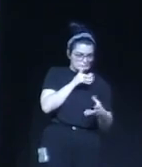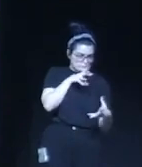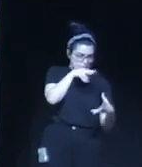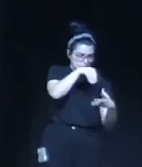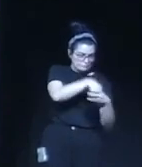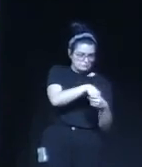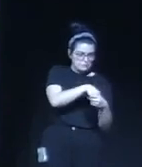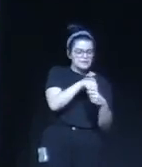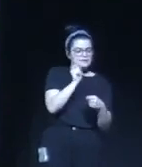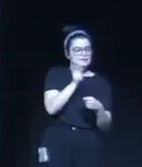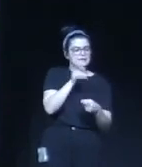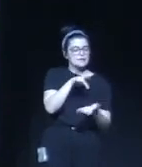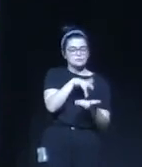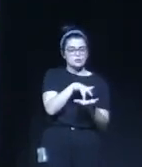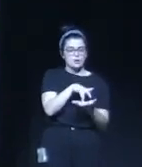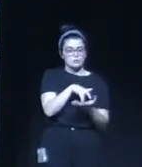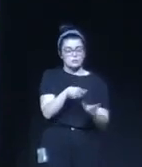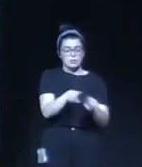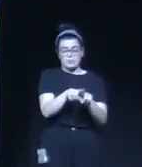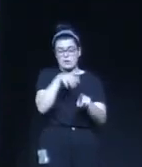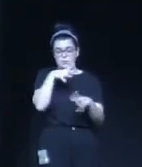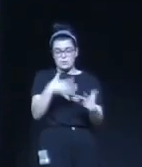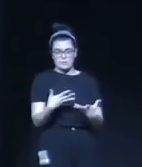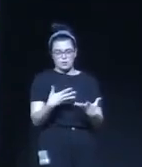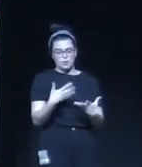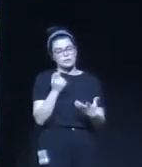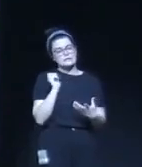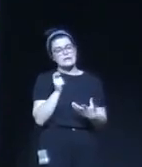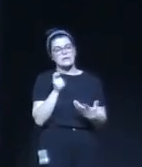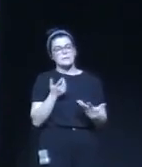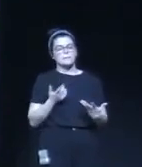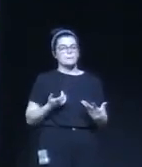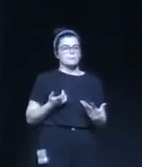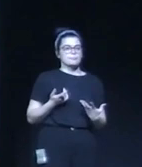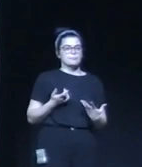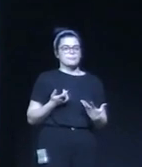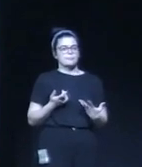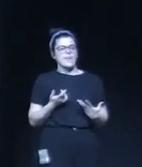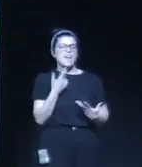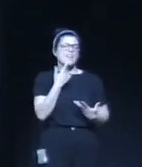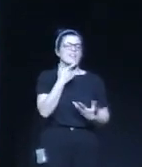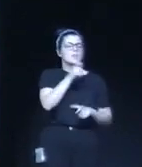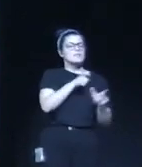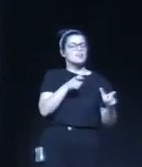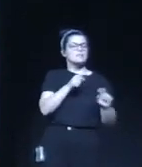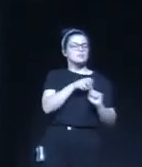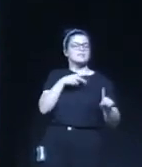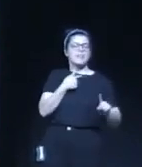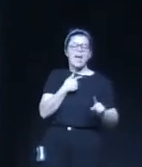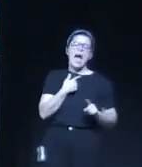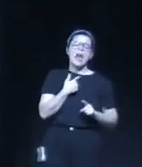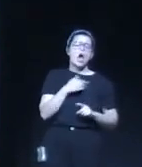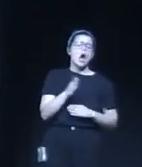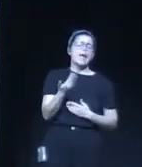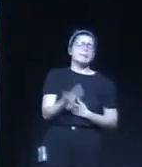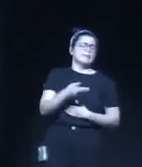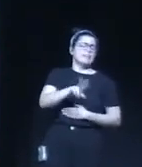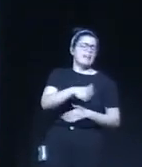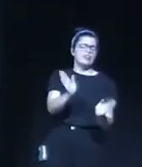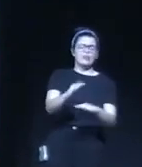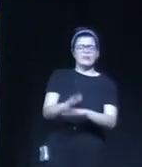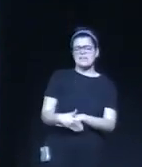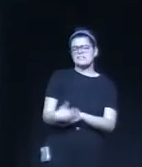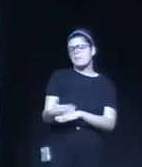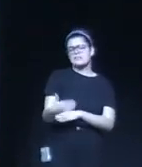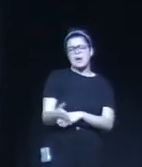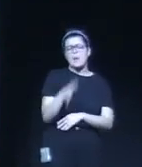cosas, como actualmente, hay dos posiciones. No, hombre, no le des importancia a esto, ¿no? Lo importante es que al fin y al cabo... Va a ser